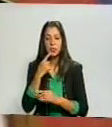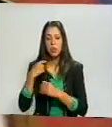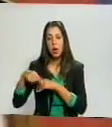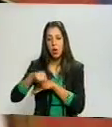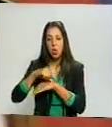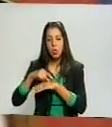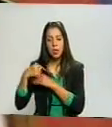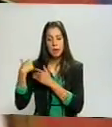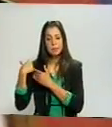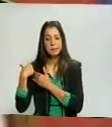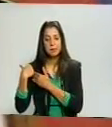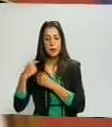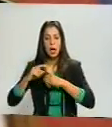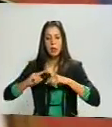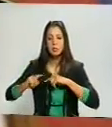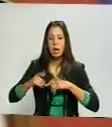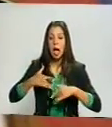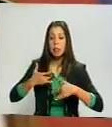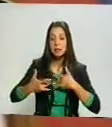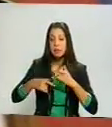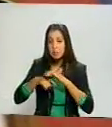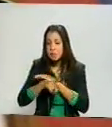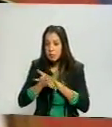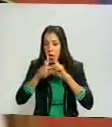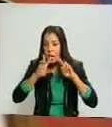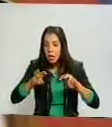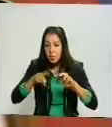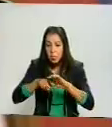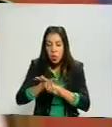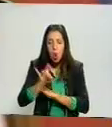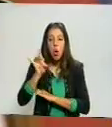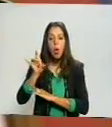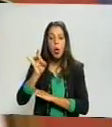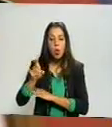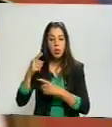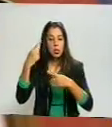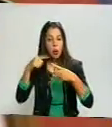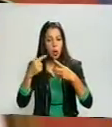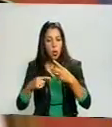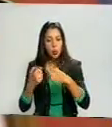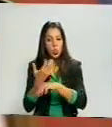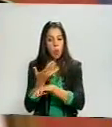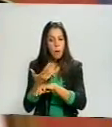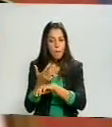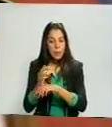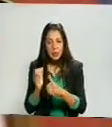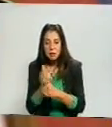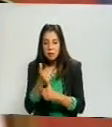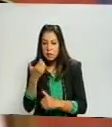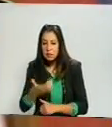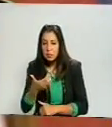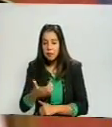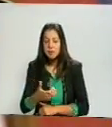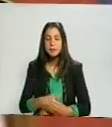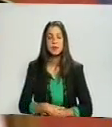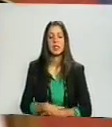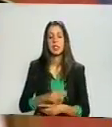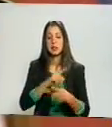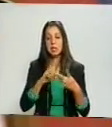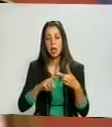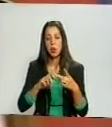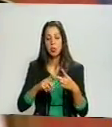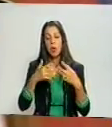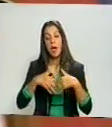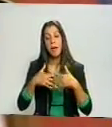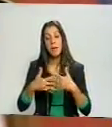Estado las actividades de exploración y explotación del oro y demás minerales estratégicos. Segundo, las